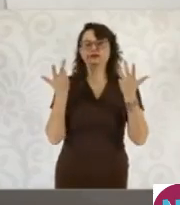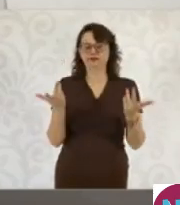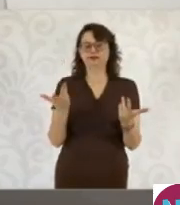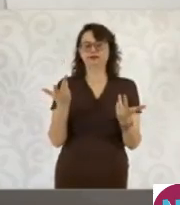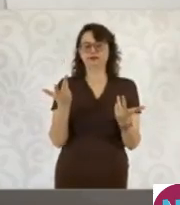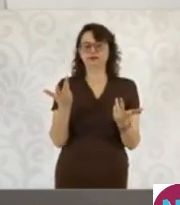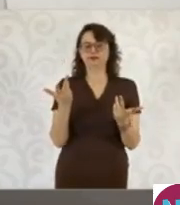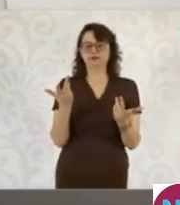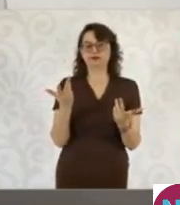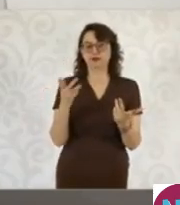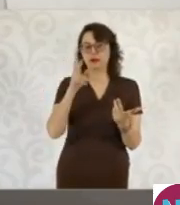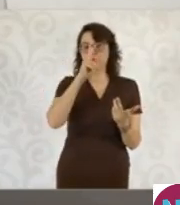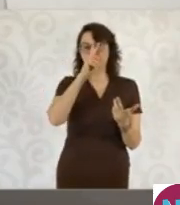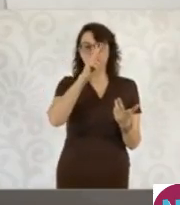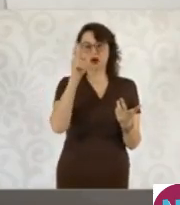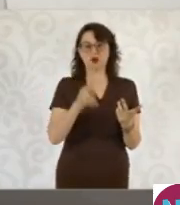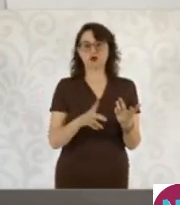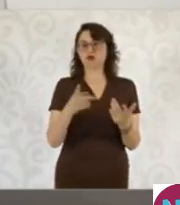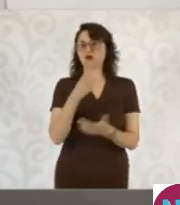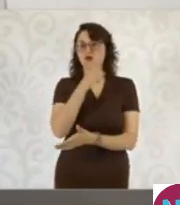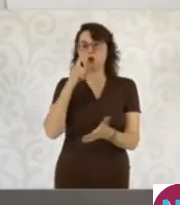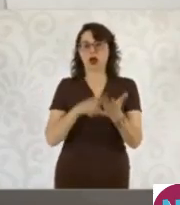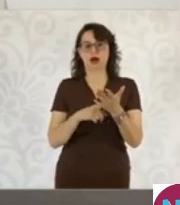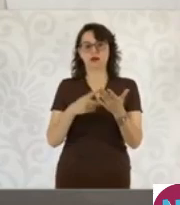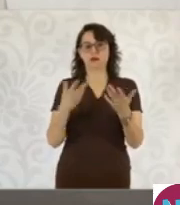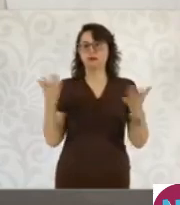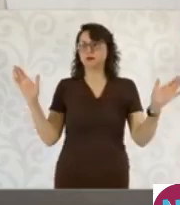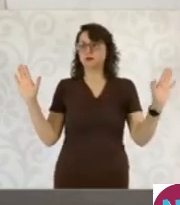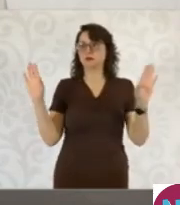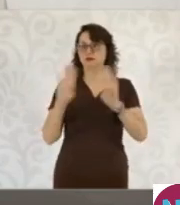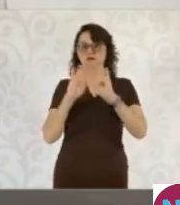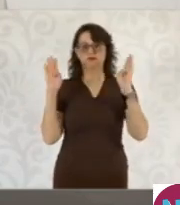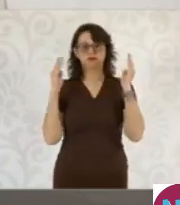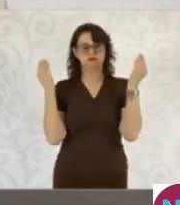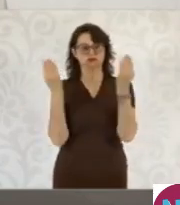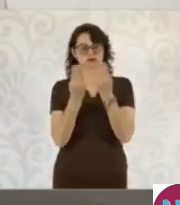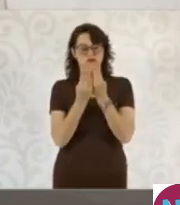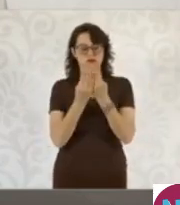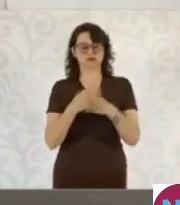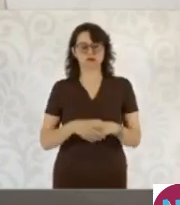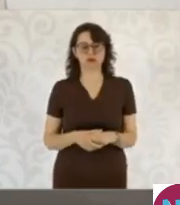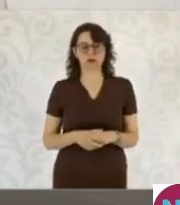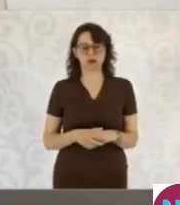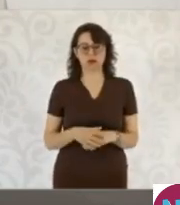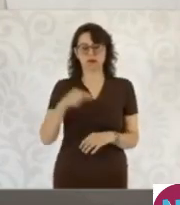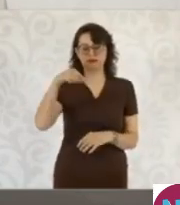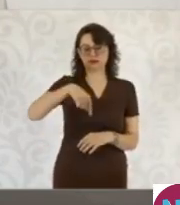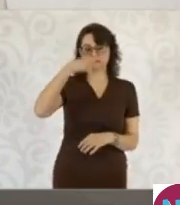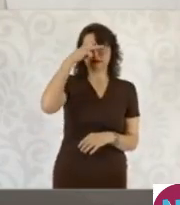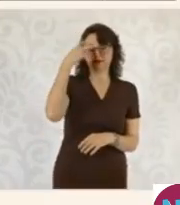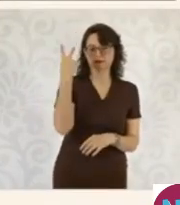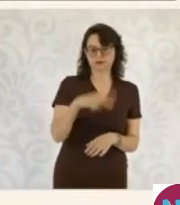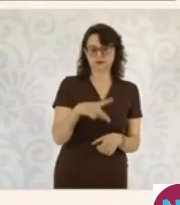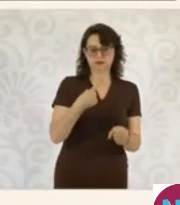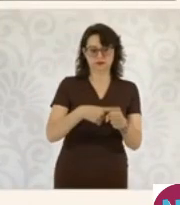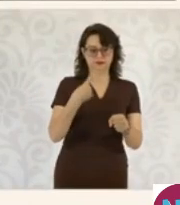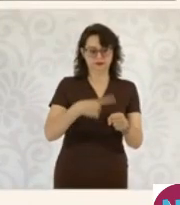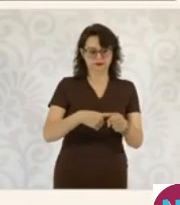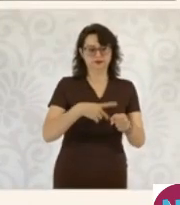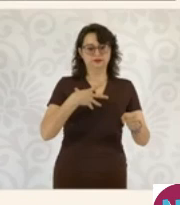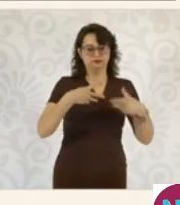y más cuando se encuentra en un espacio cerrado. Me da la siguiente, por favor. México no es el único país que presenta casos de